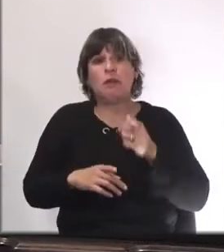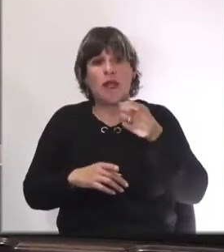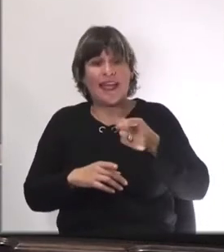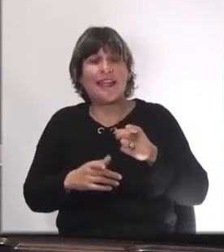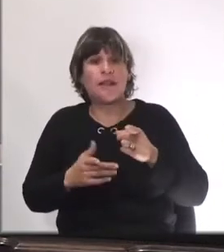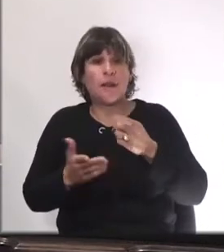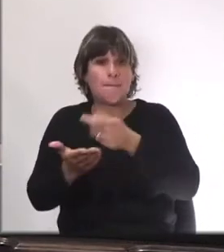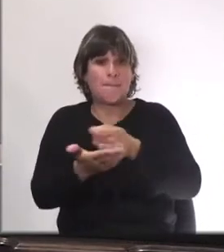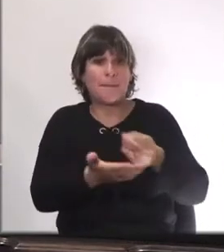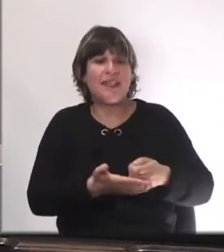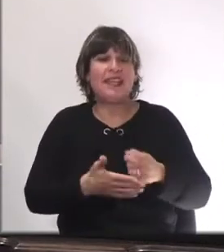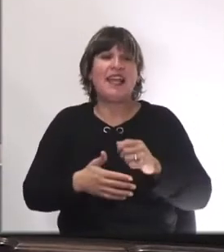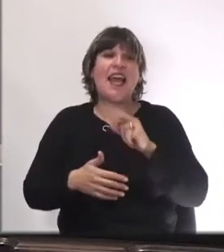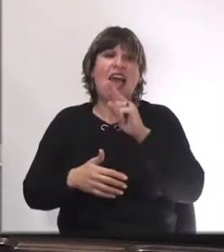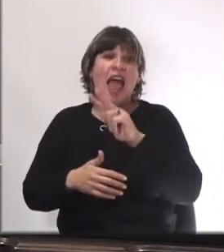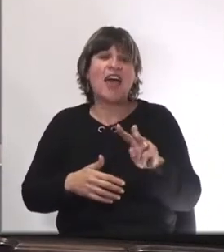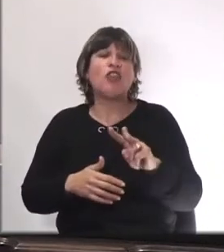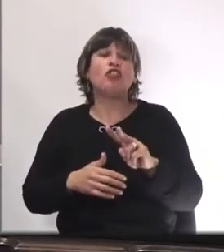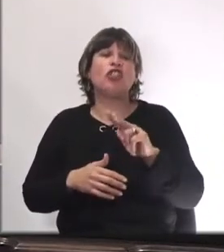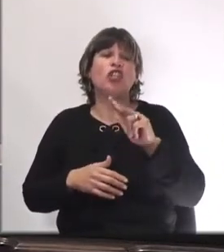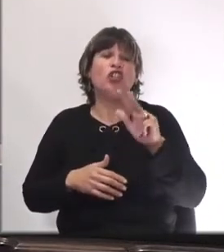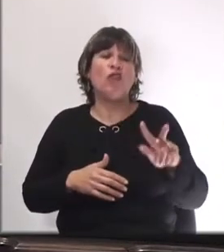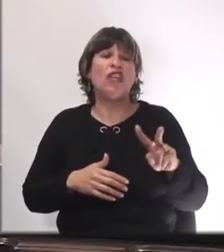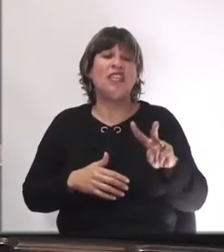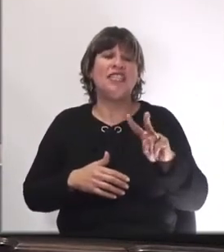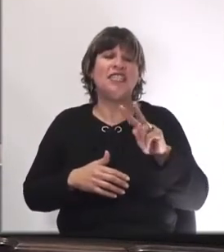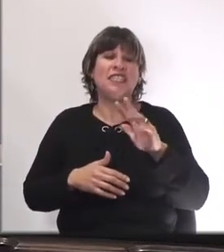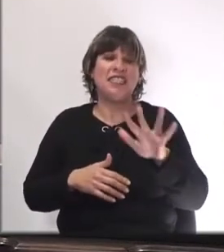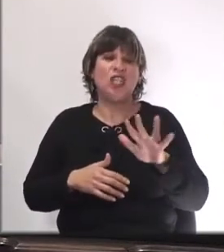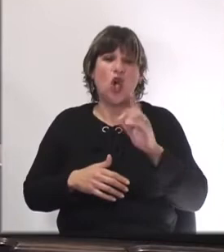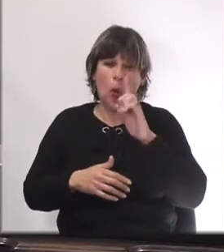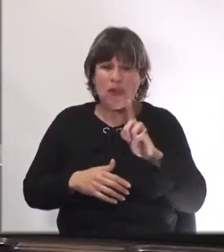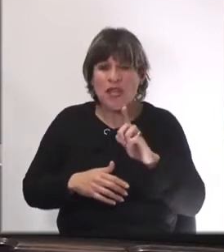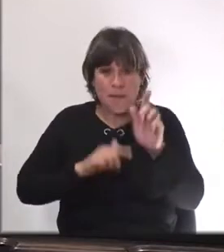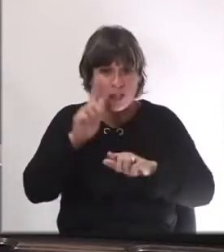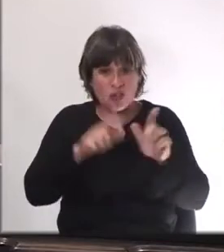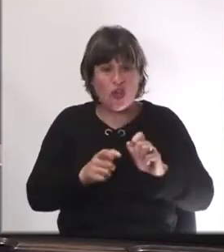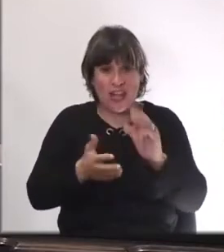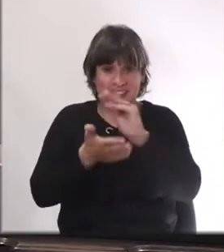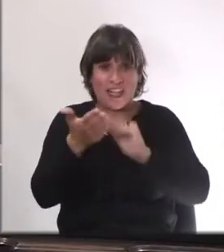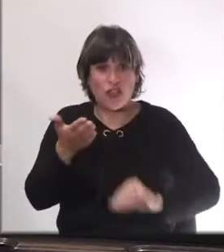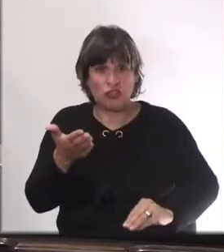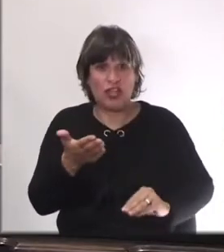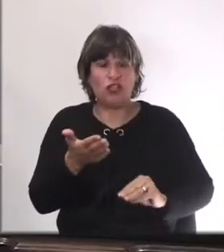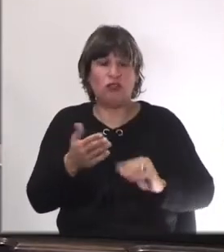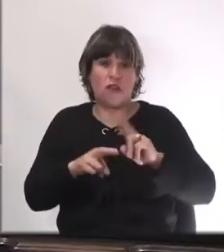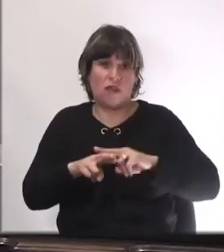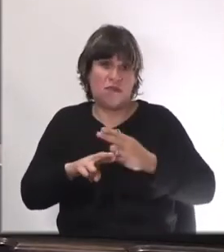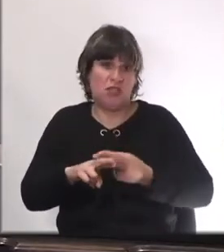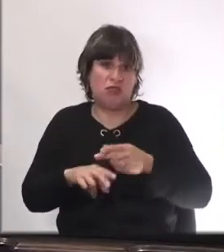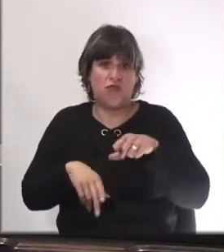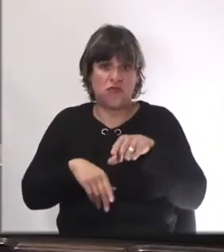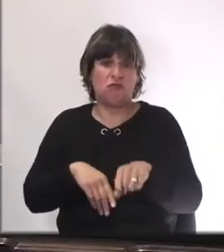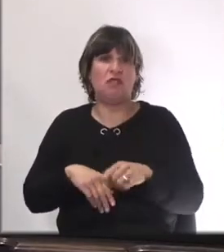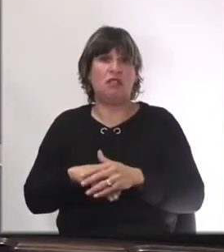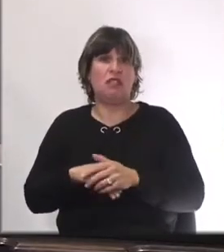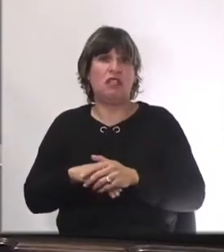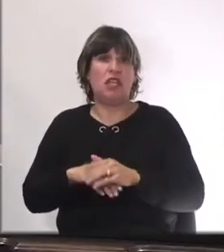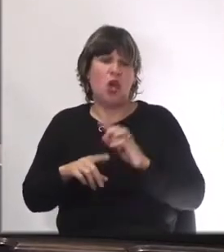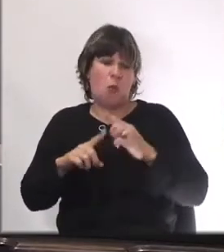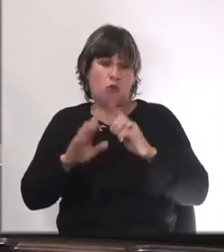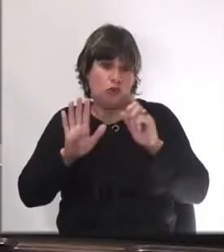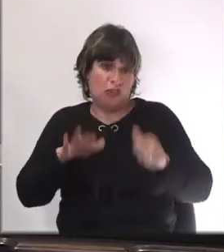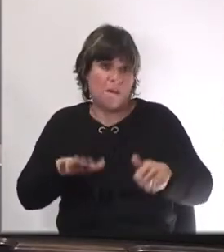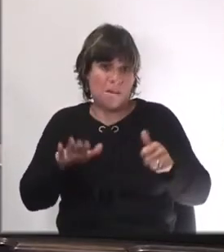prestación a los 225.000 que se anotaron, repito, una prestación por 6